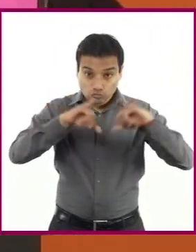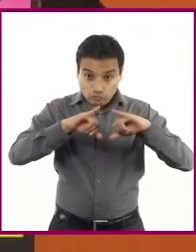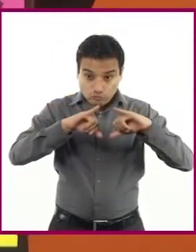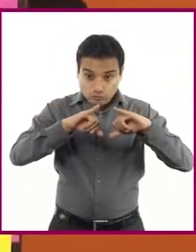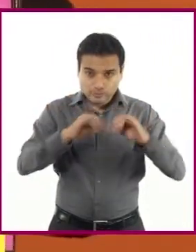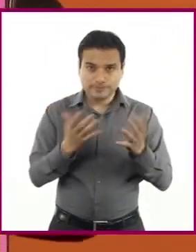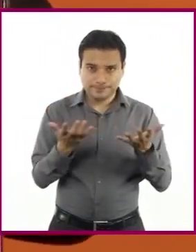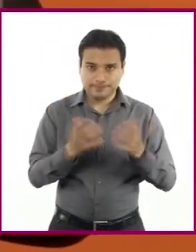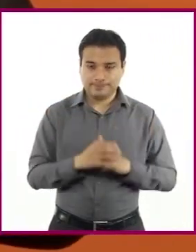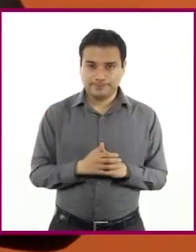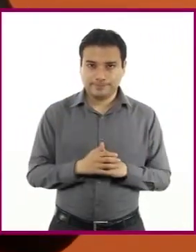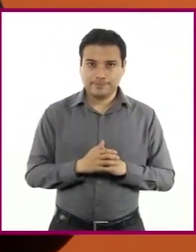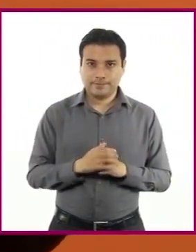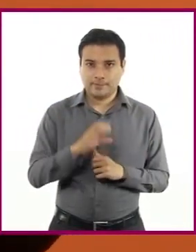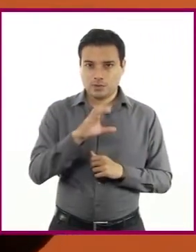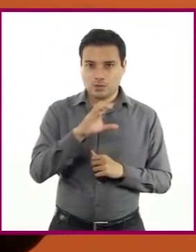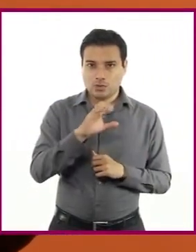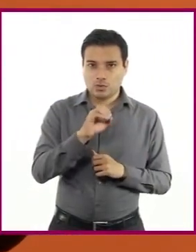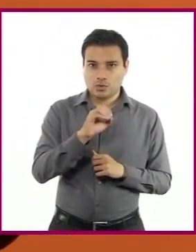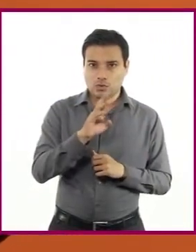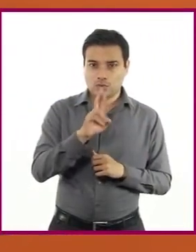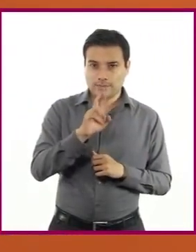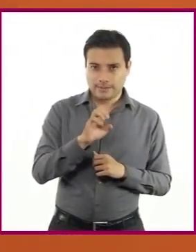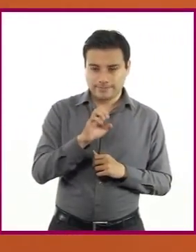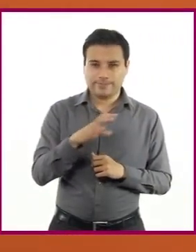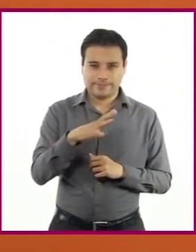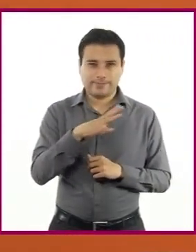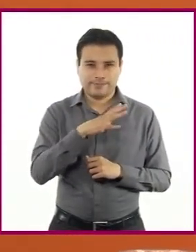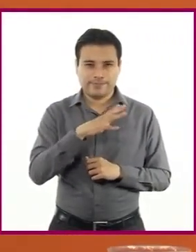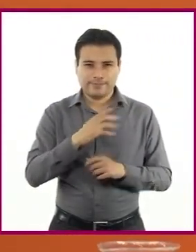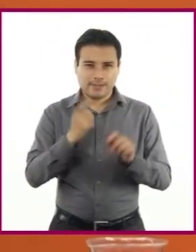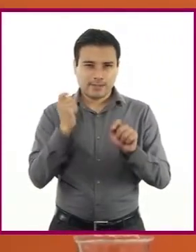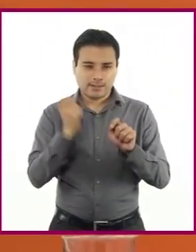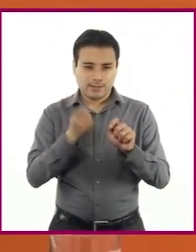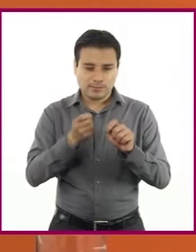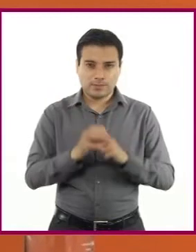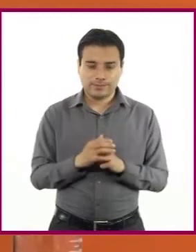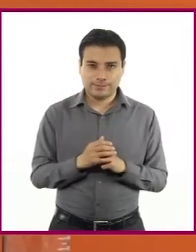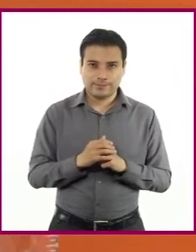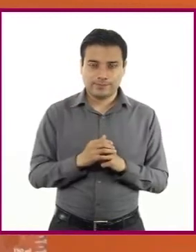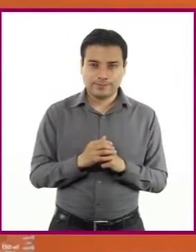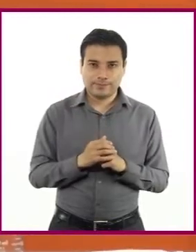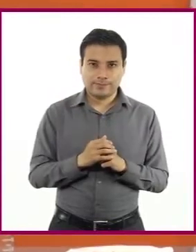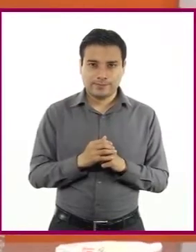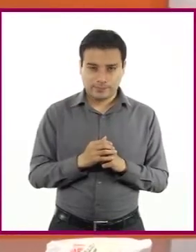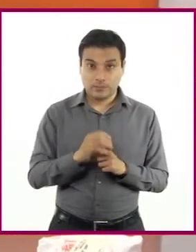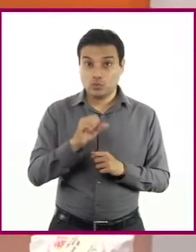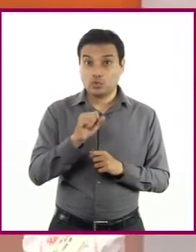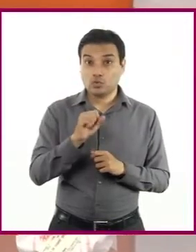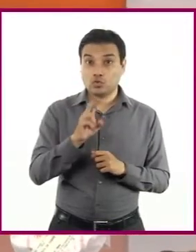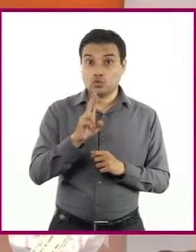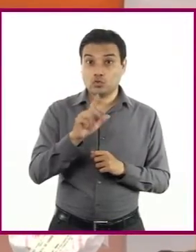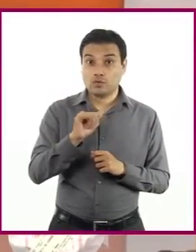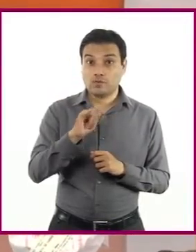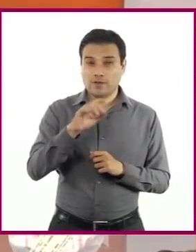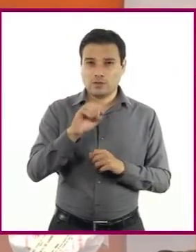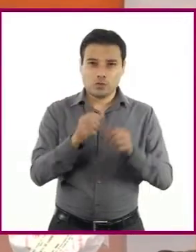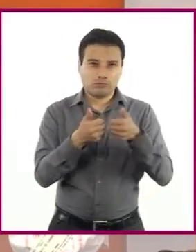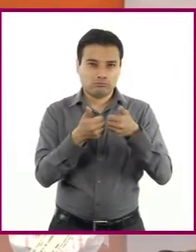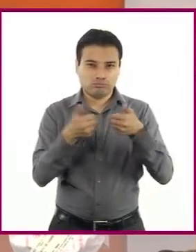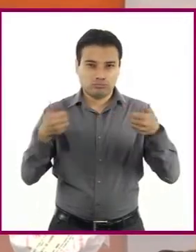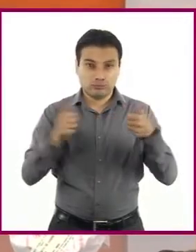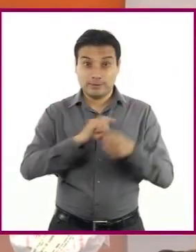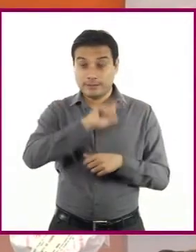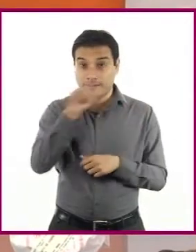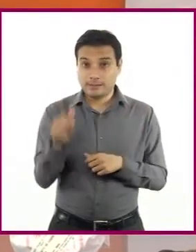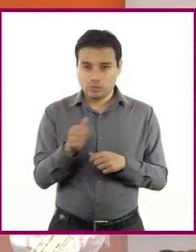que el cobre se deposita en el clavo y queda separado del sulfato. Este reacciona